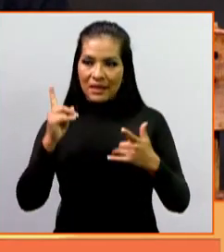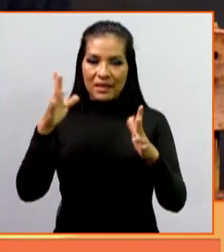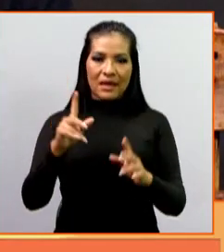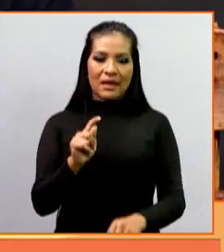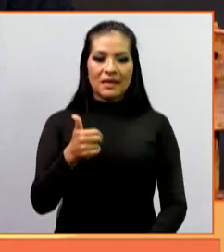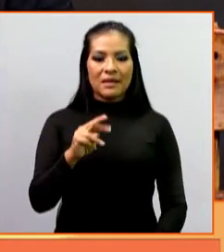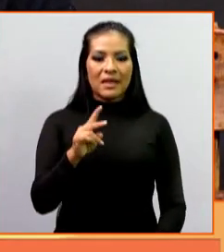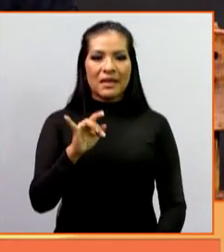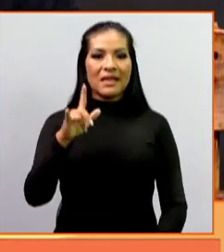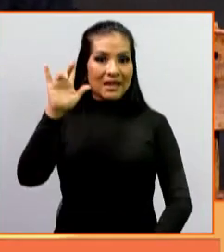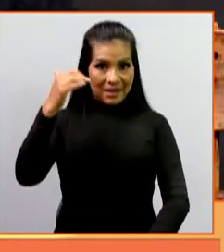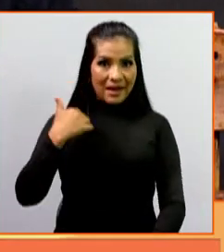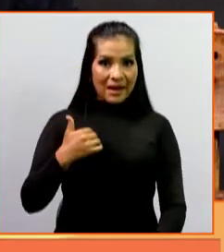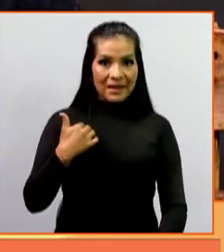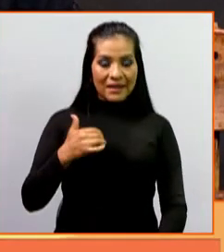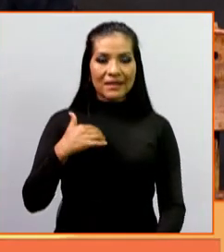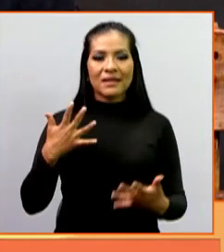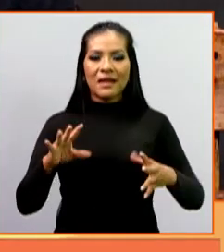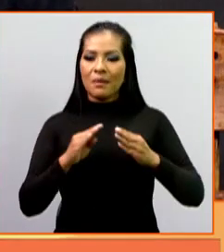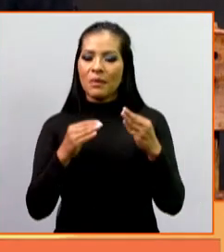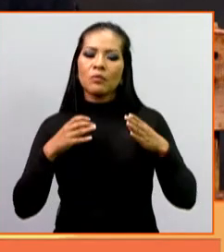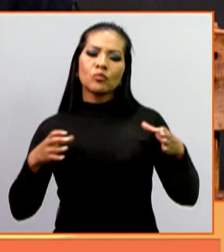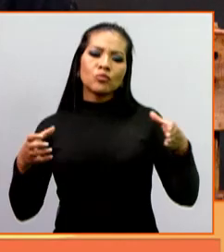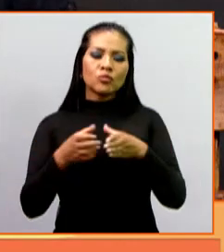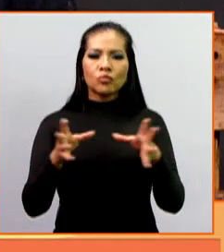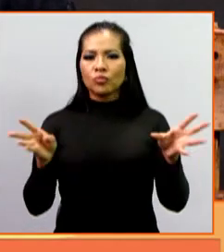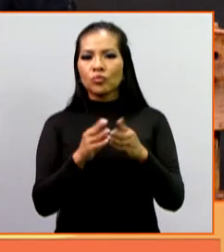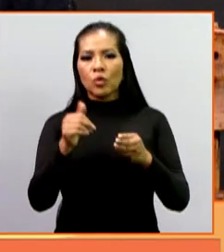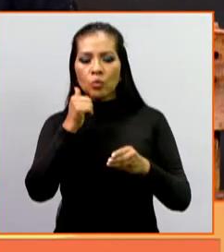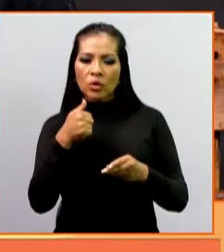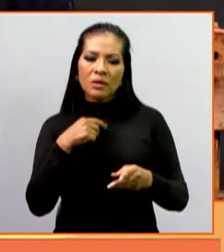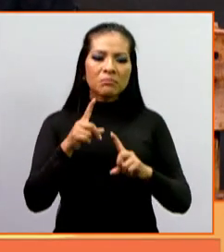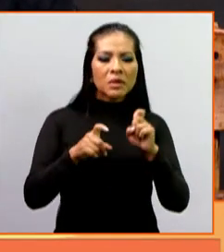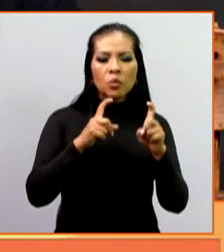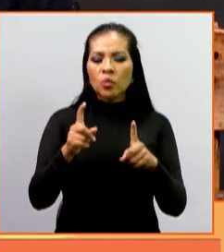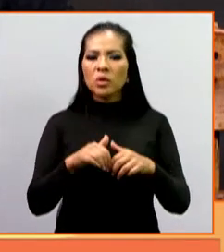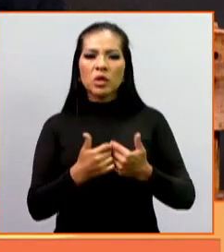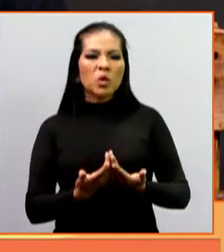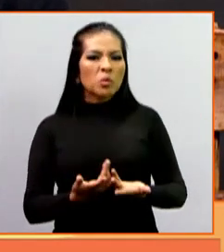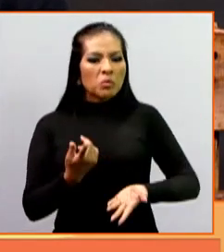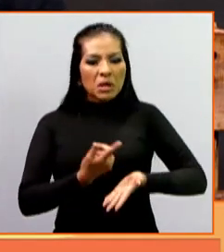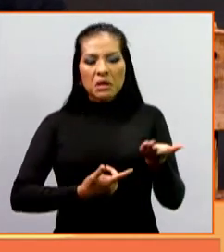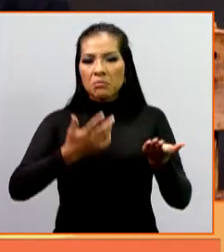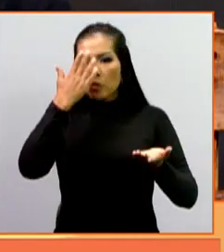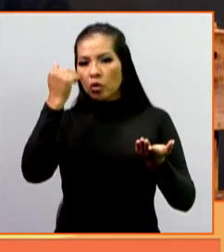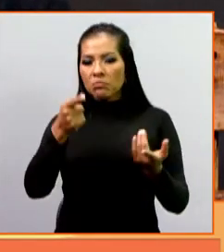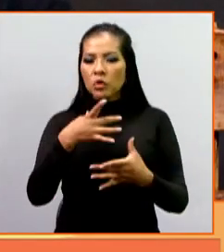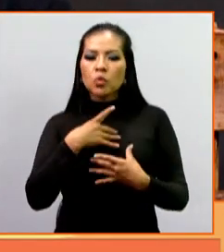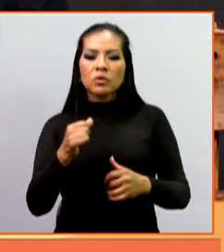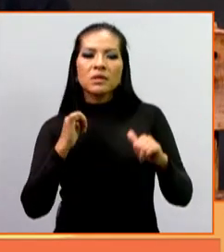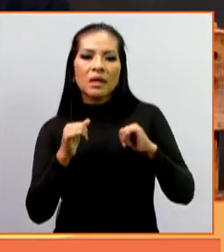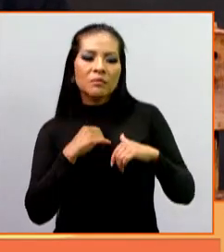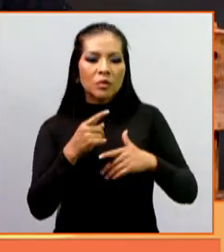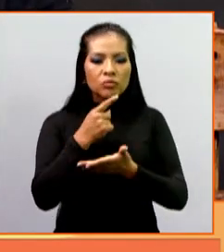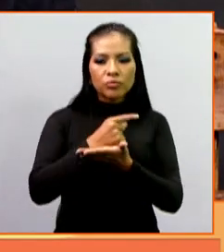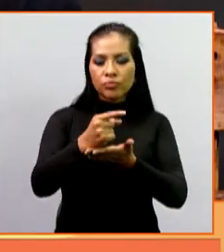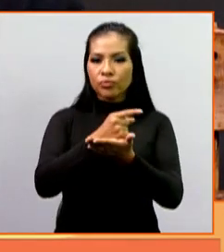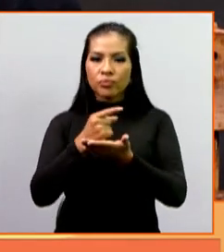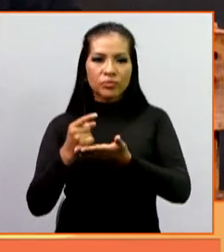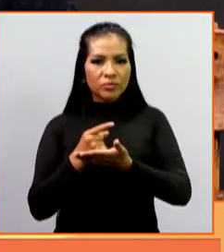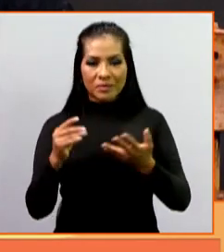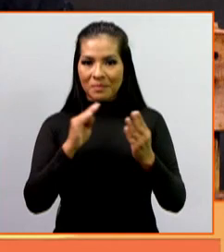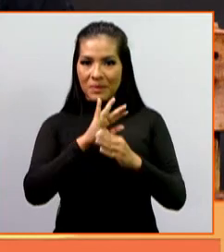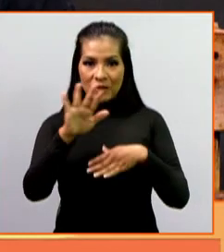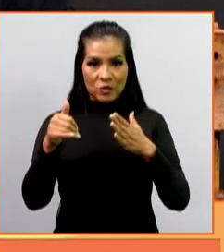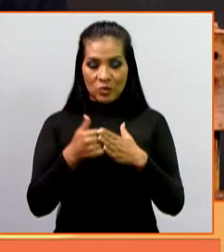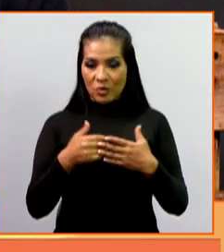Argentina. Devino de muchas mujeres que nos juntamos a preguntarnos qué, cómo, por qué hacíamos teatro, para quién, de qué manera, de